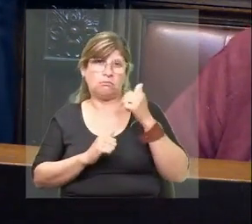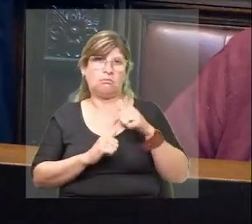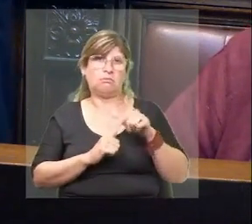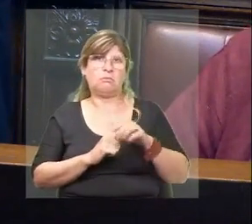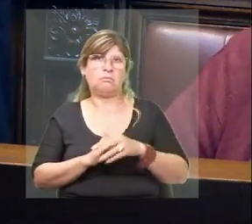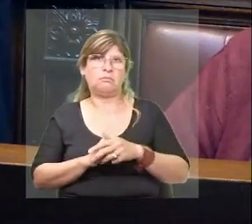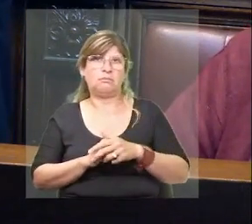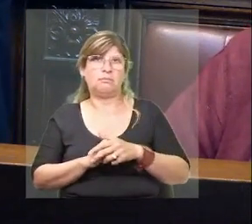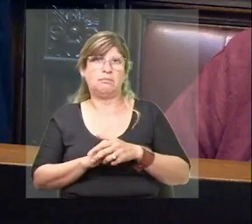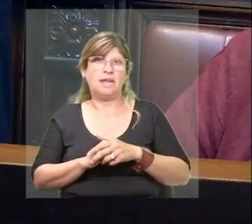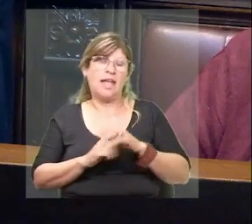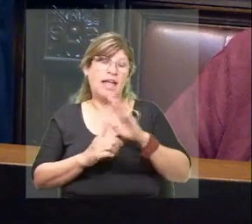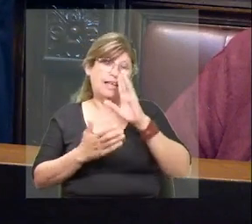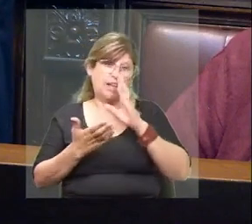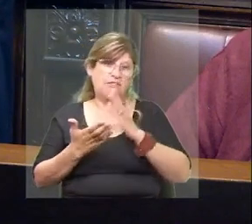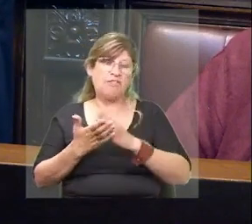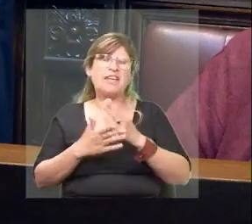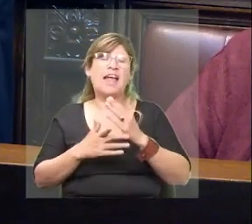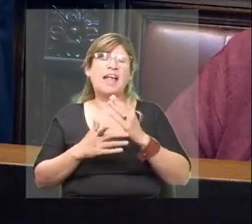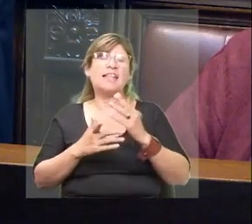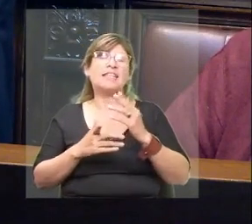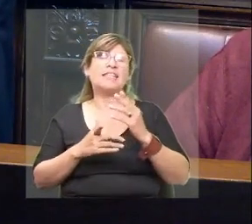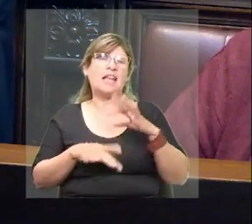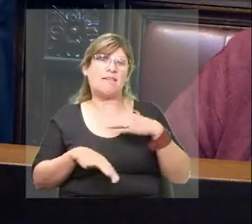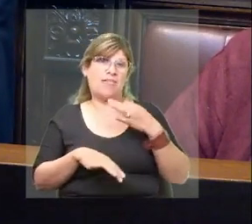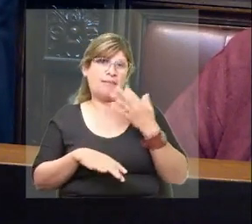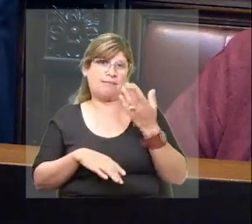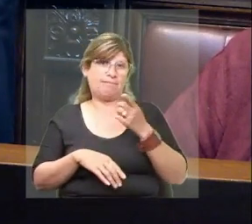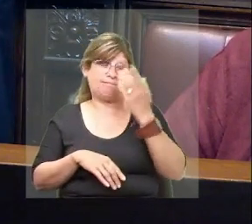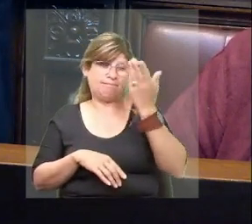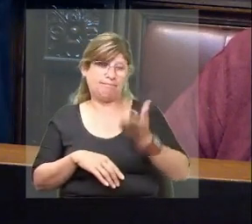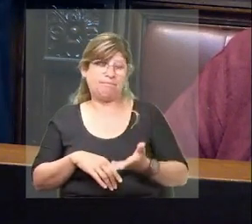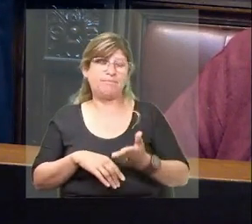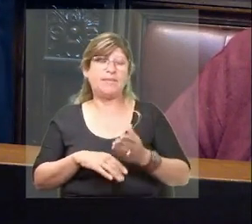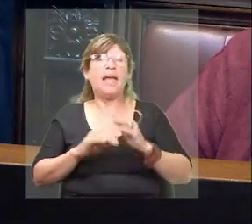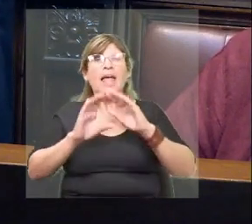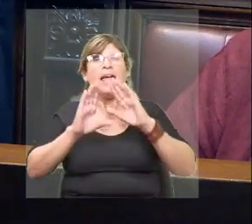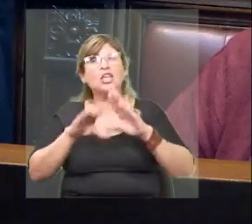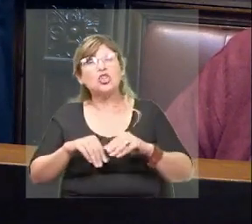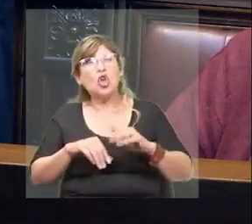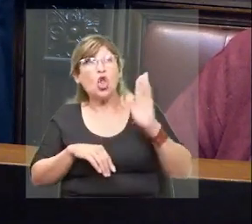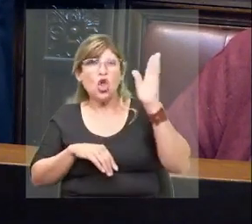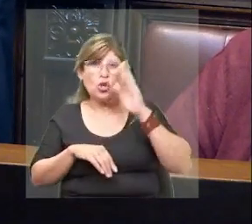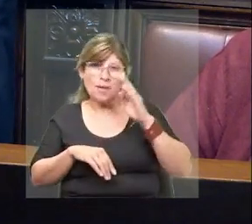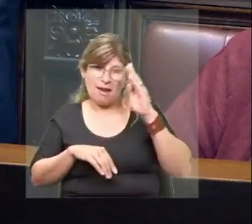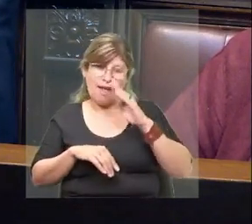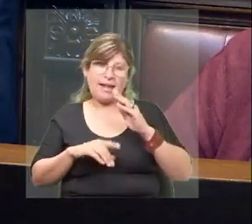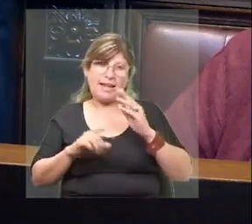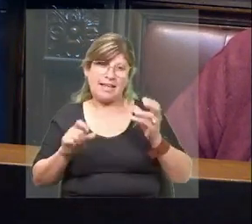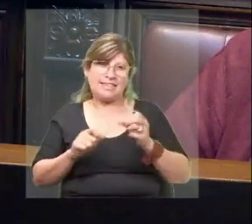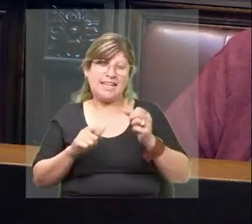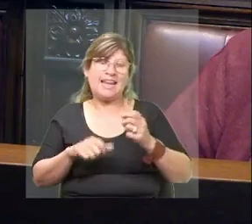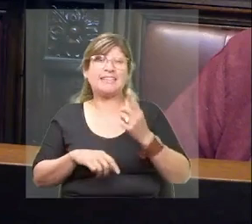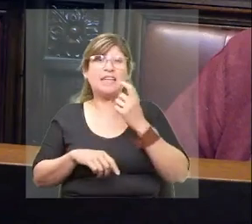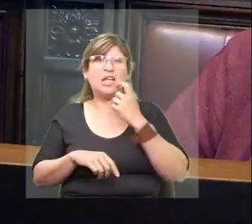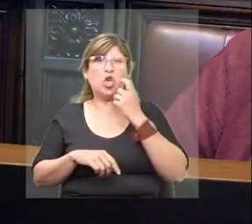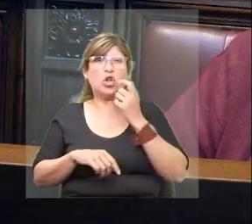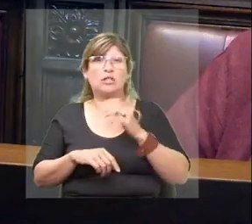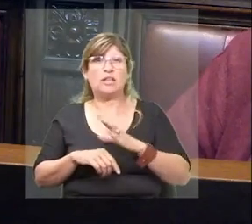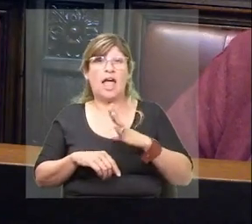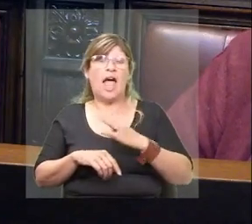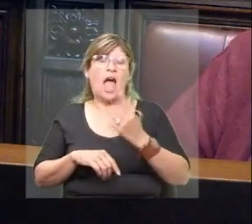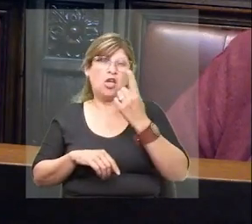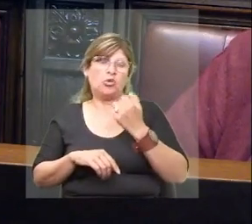hasta lo que sería el final de su vida. En todo homenaje que se realiza a Danilo Astori hay